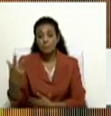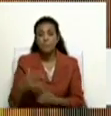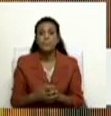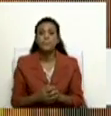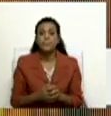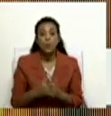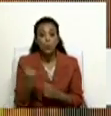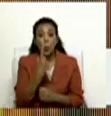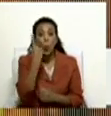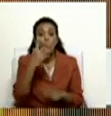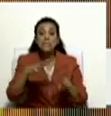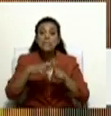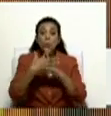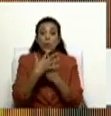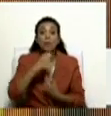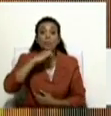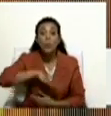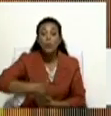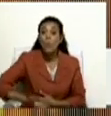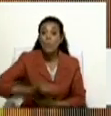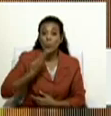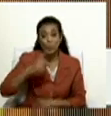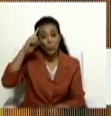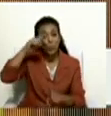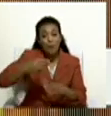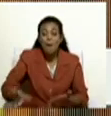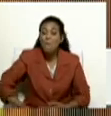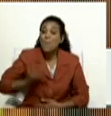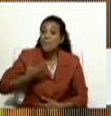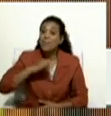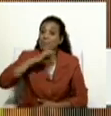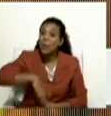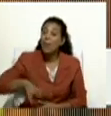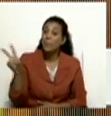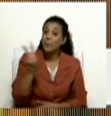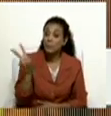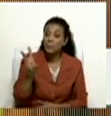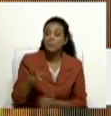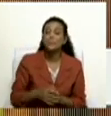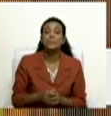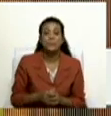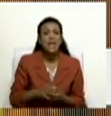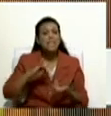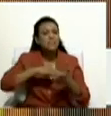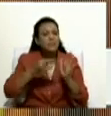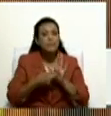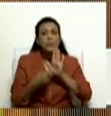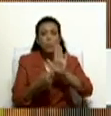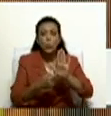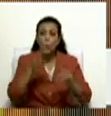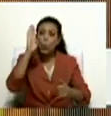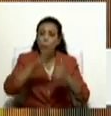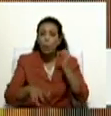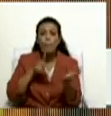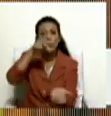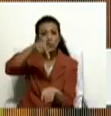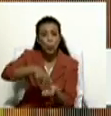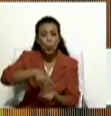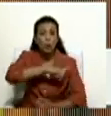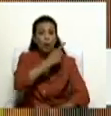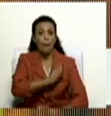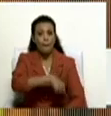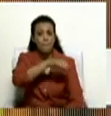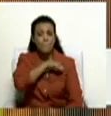como uno de los sucesos históricos con mayor relevancia para la historia venezolana que significó la última presencia de fuerzas